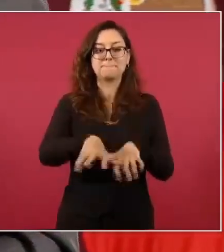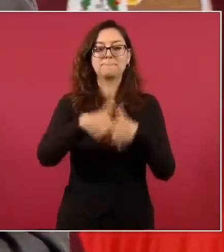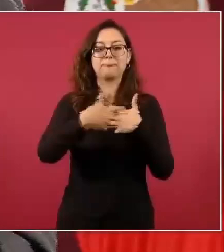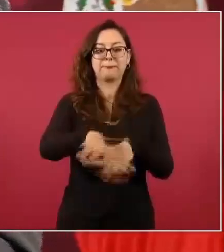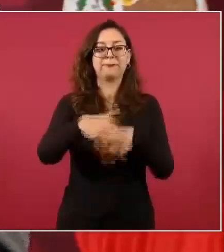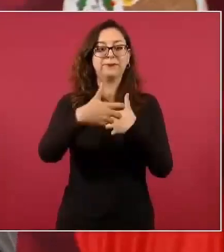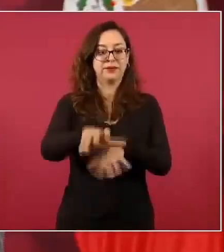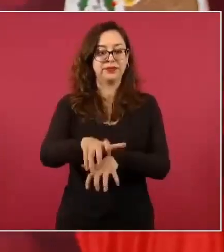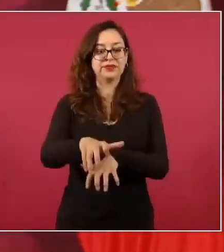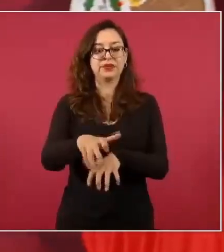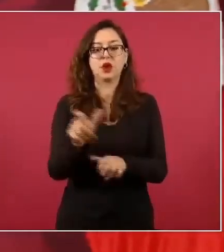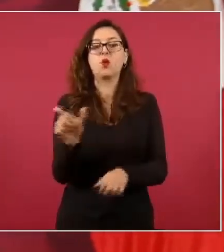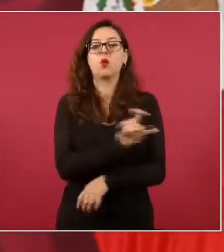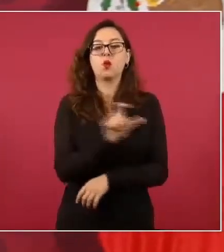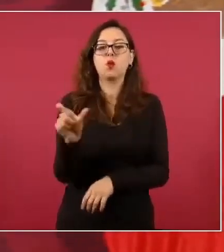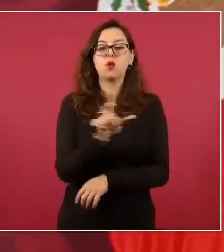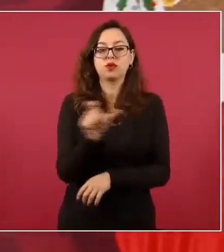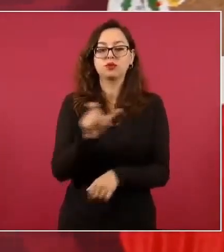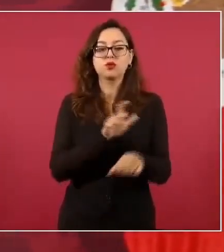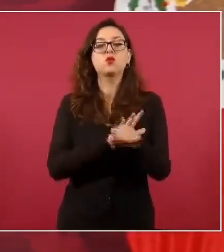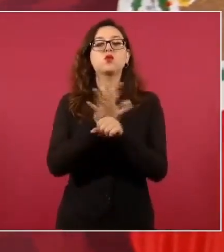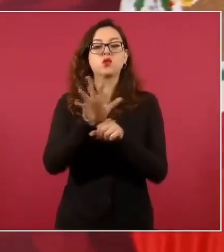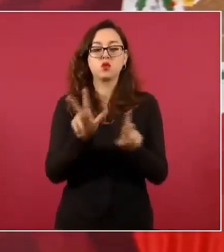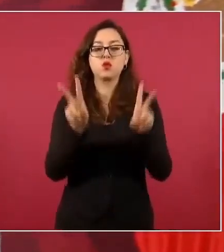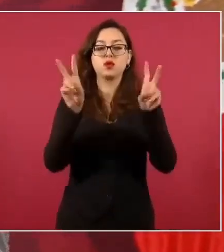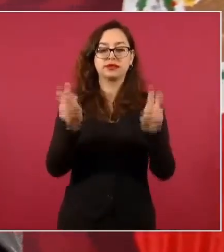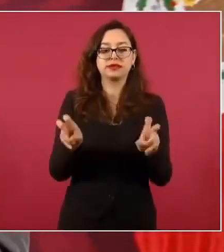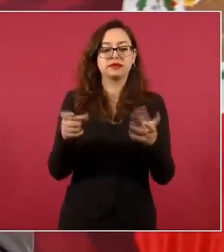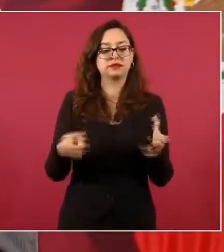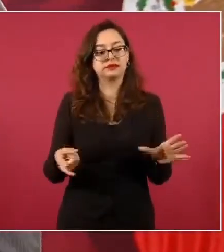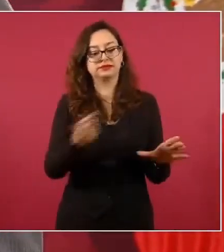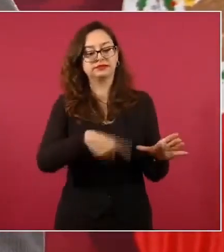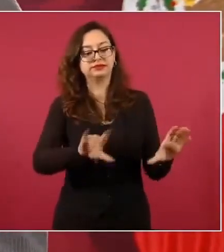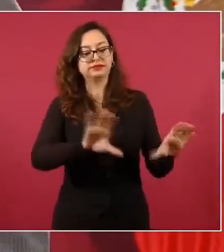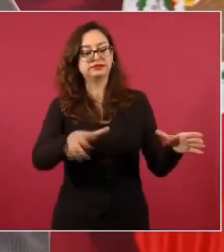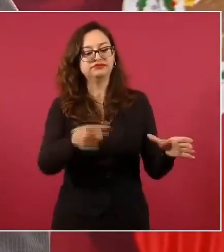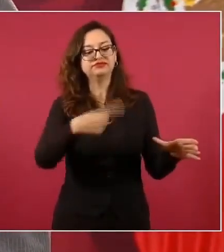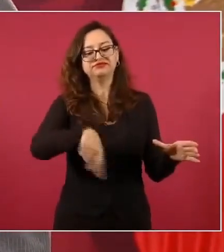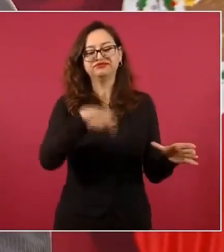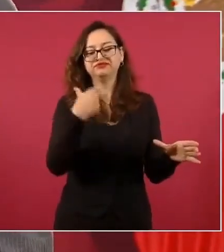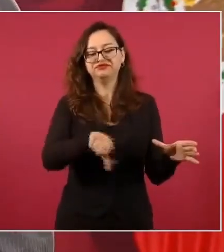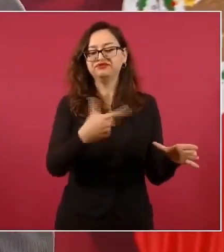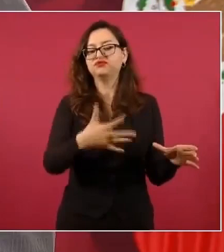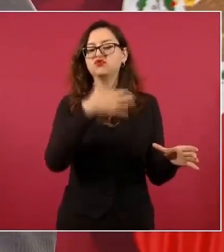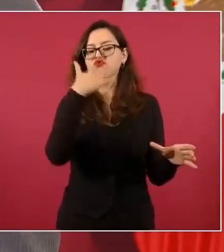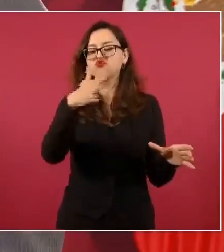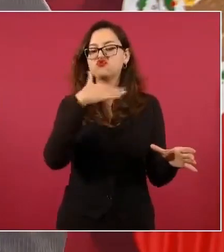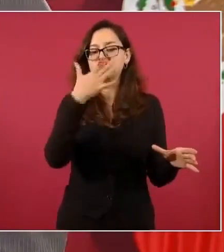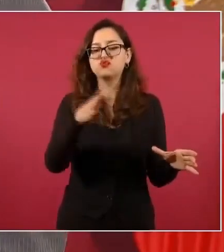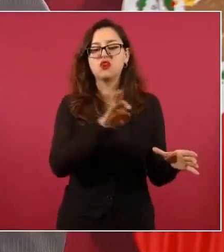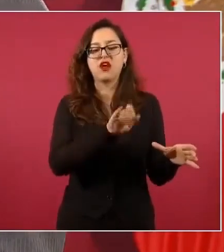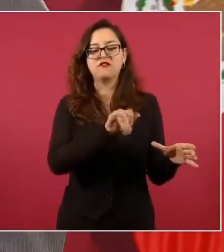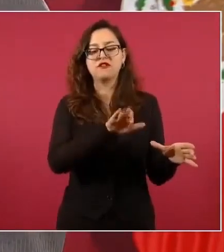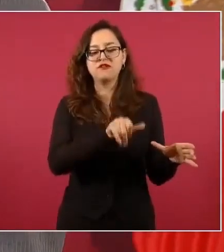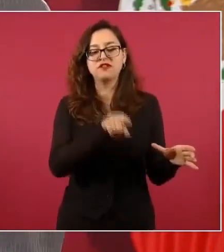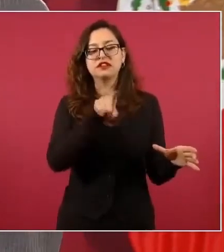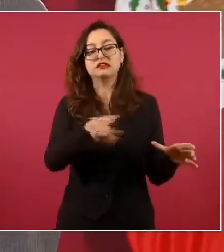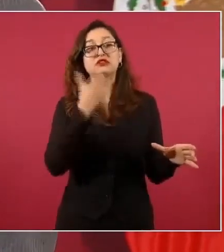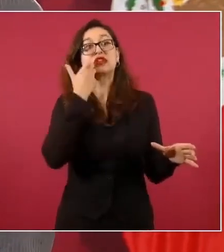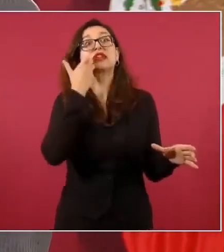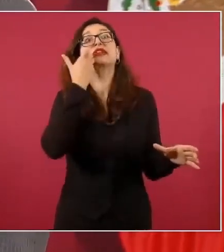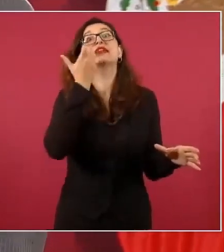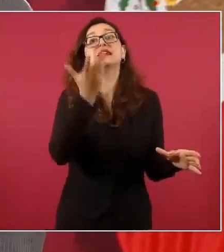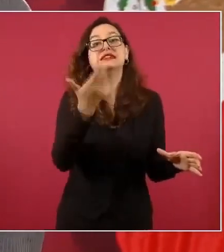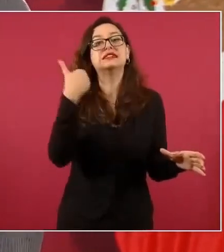que convoquen los oligarcas, los políticos corruptos, los fifís, los aspirantes a